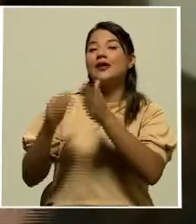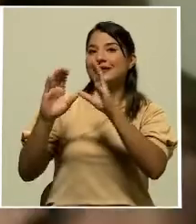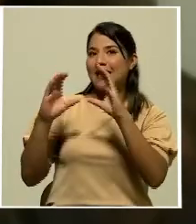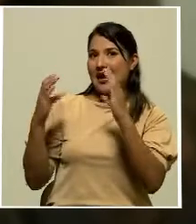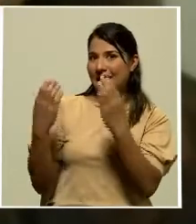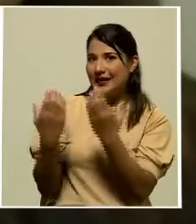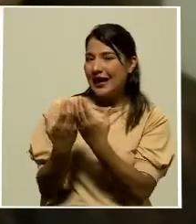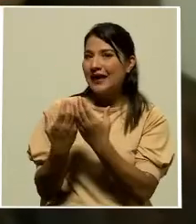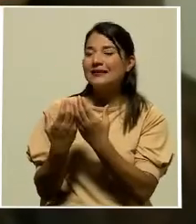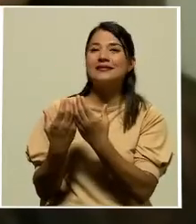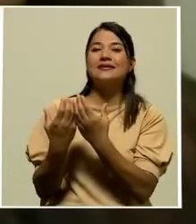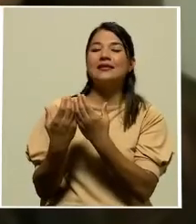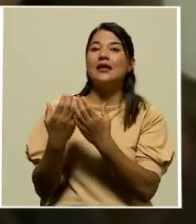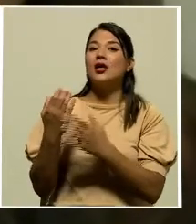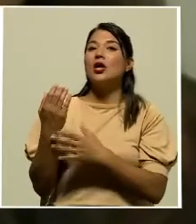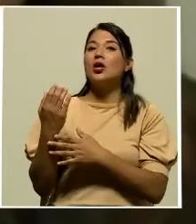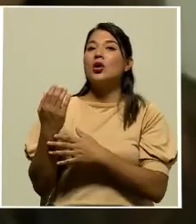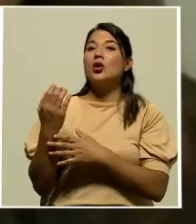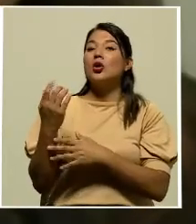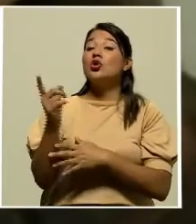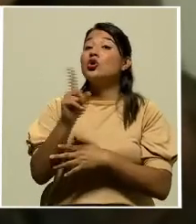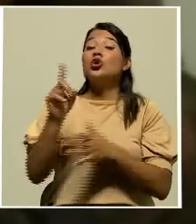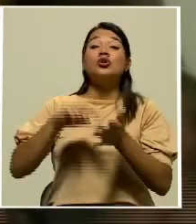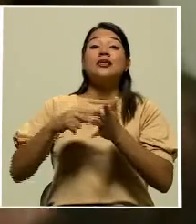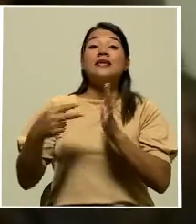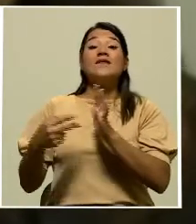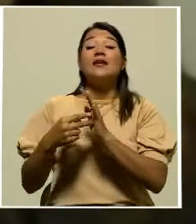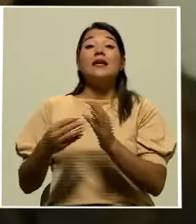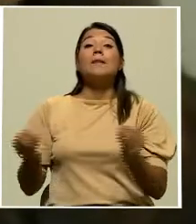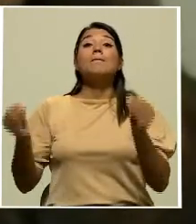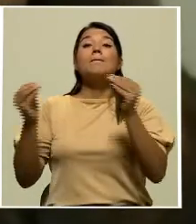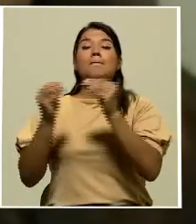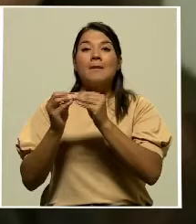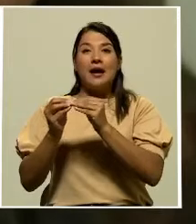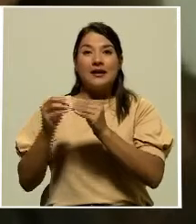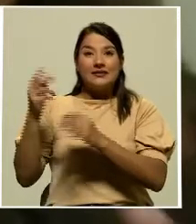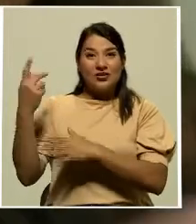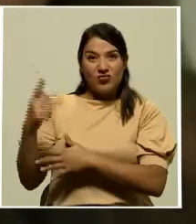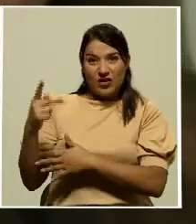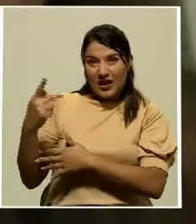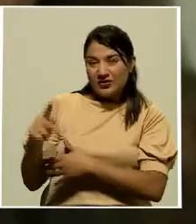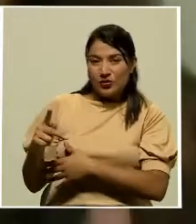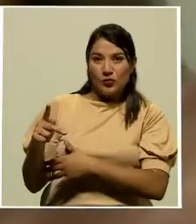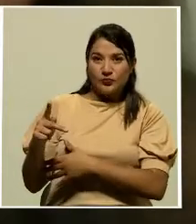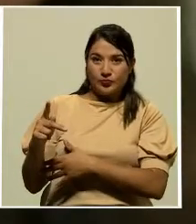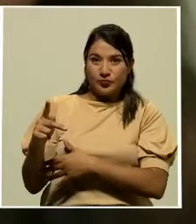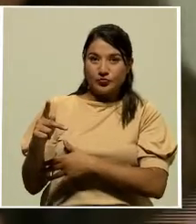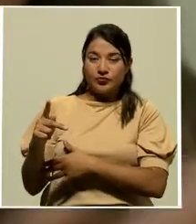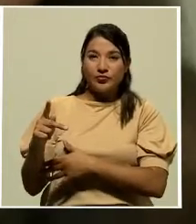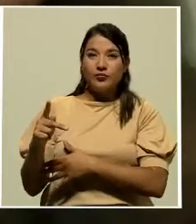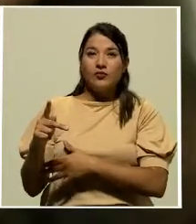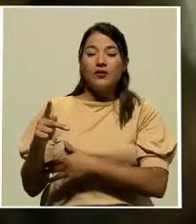están más expuestos a la pandemia si se quedan en casa o en la calle, no